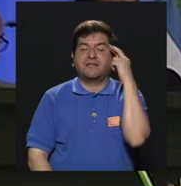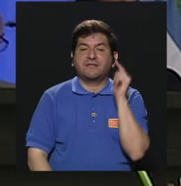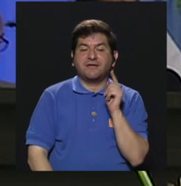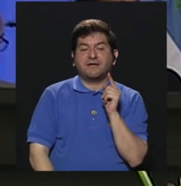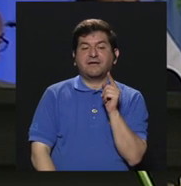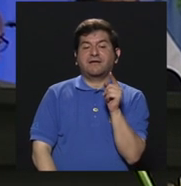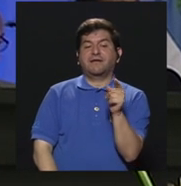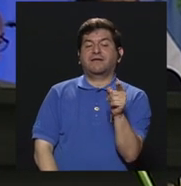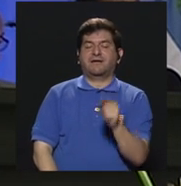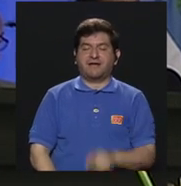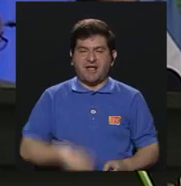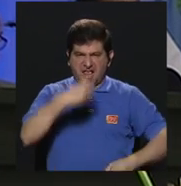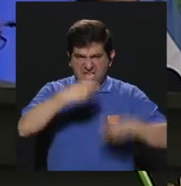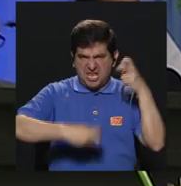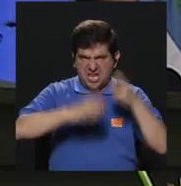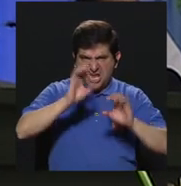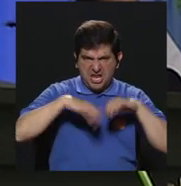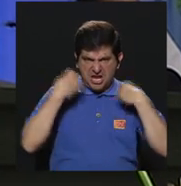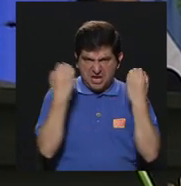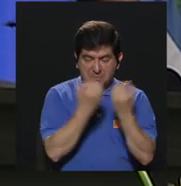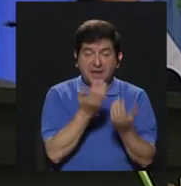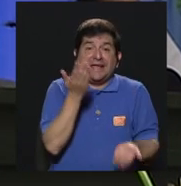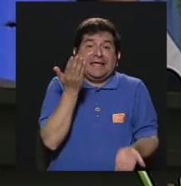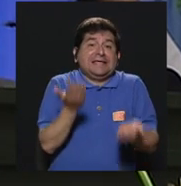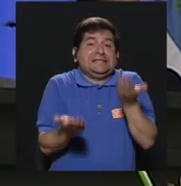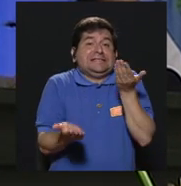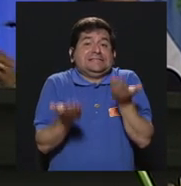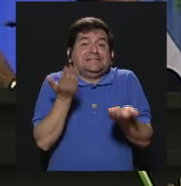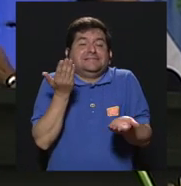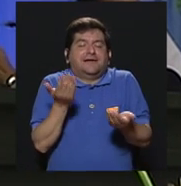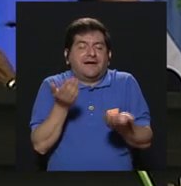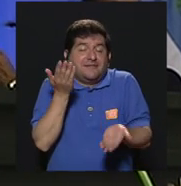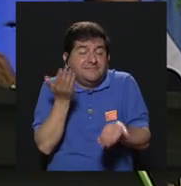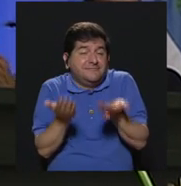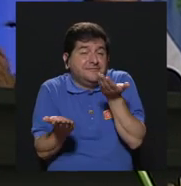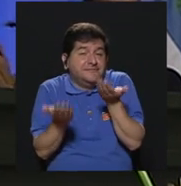este, del crimen, y quizá,